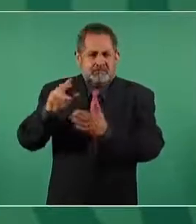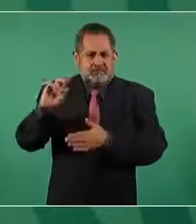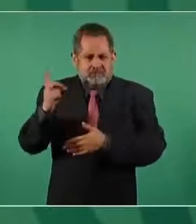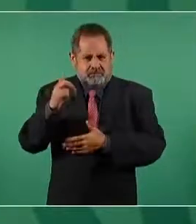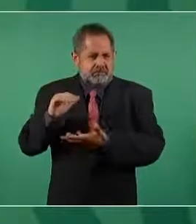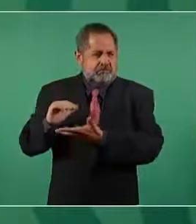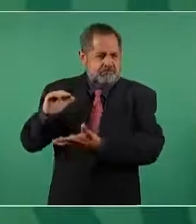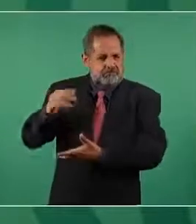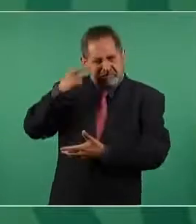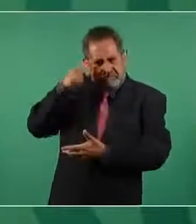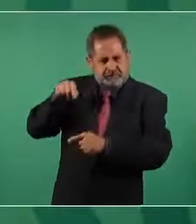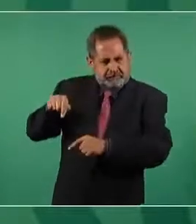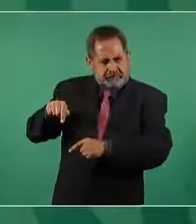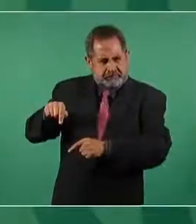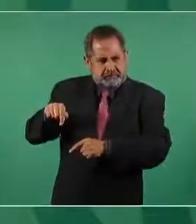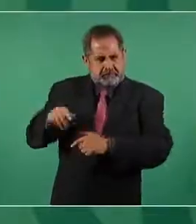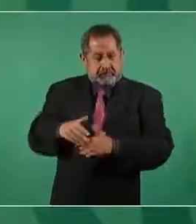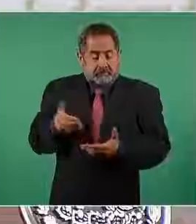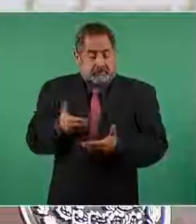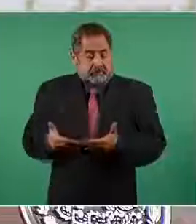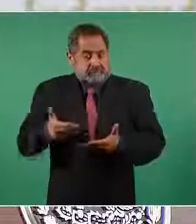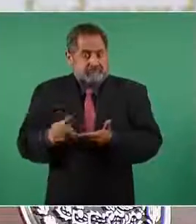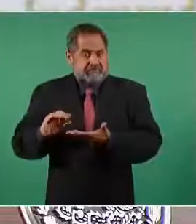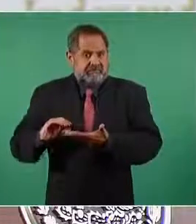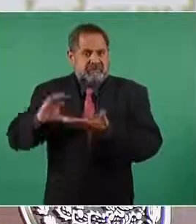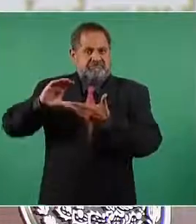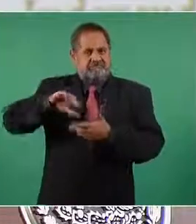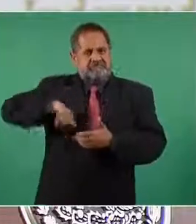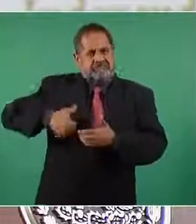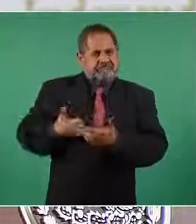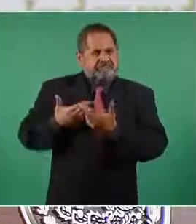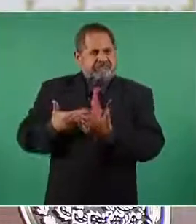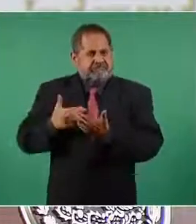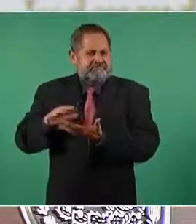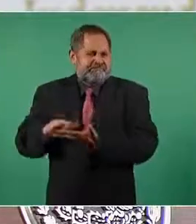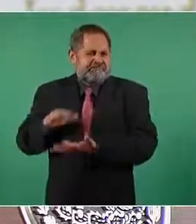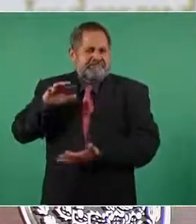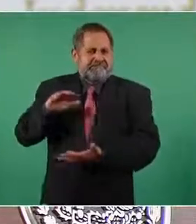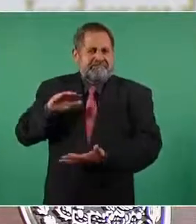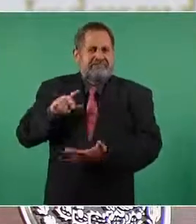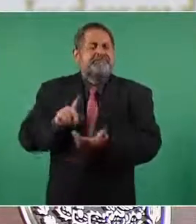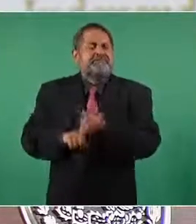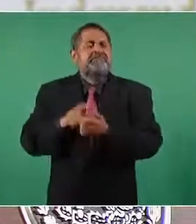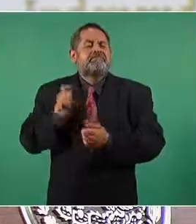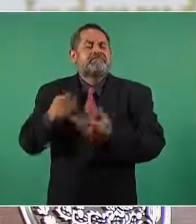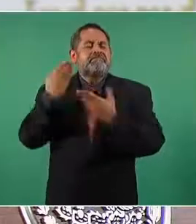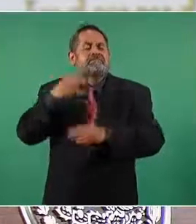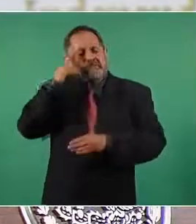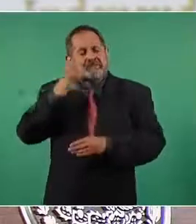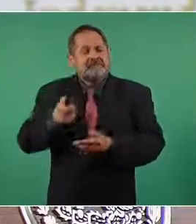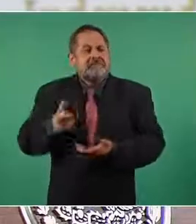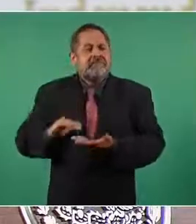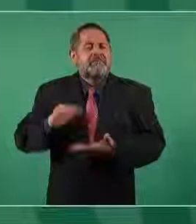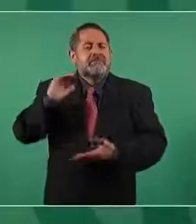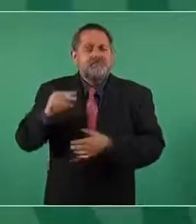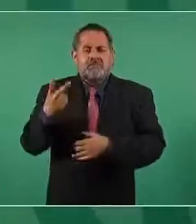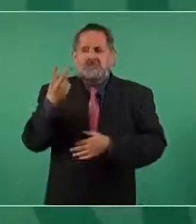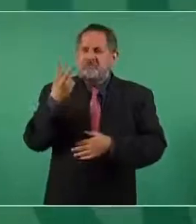dólares y ahora las reservas del Banco de México